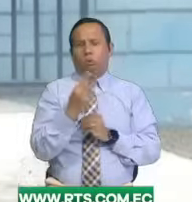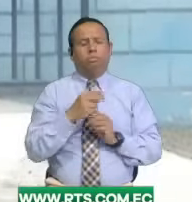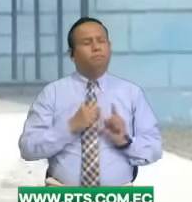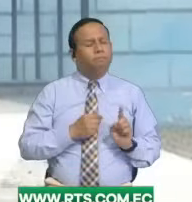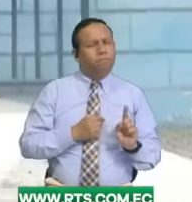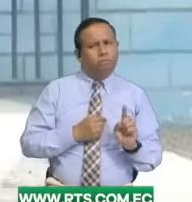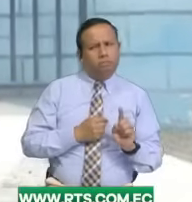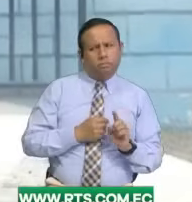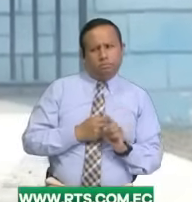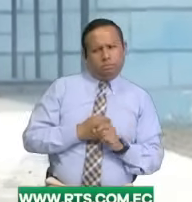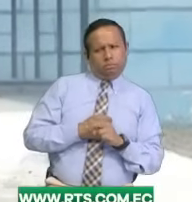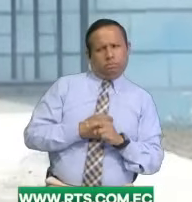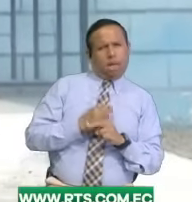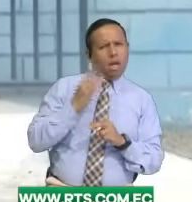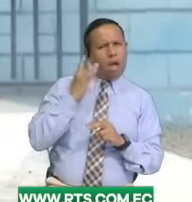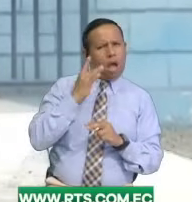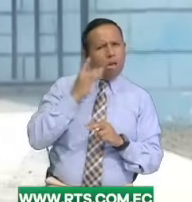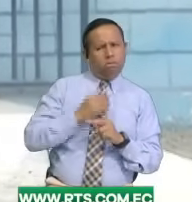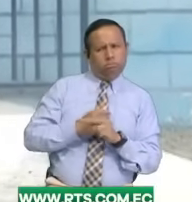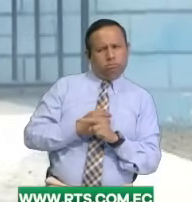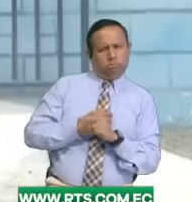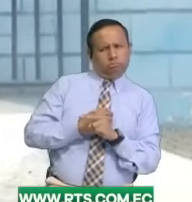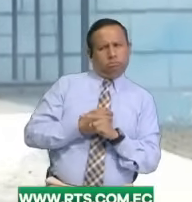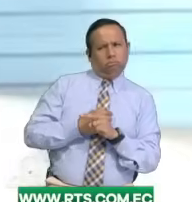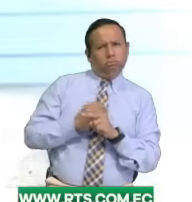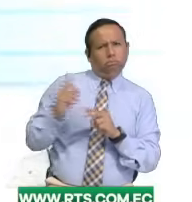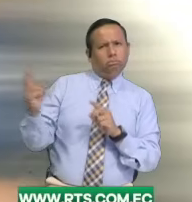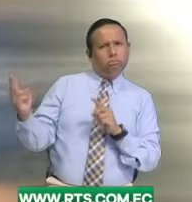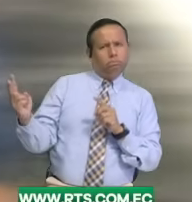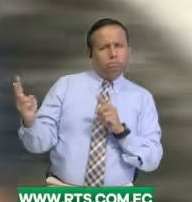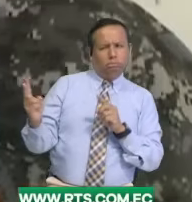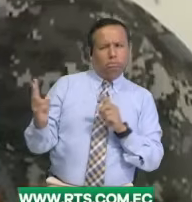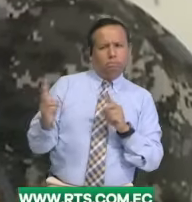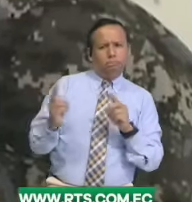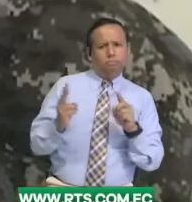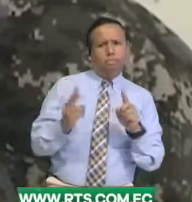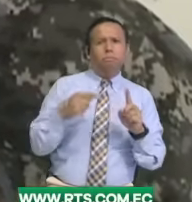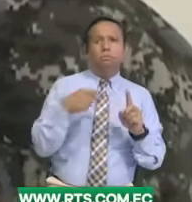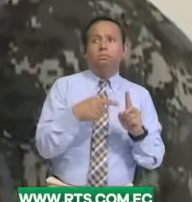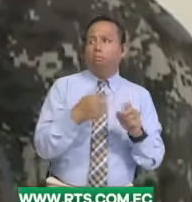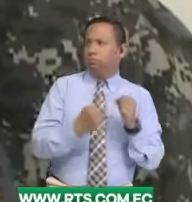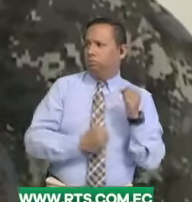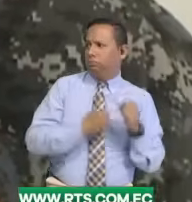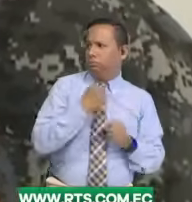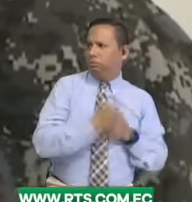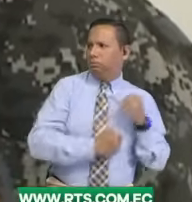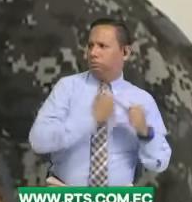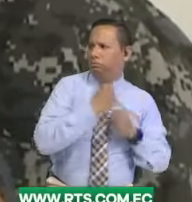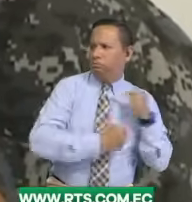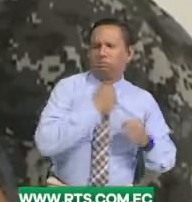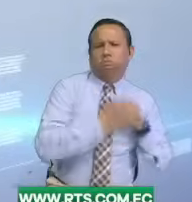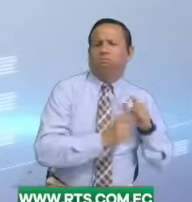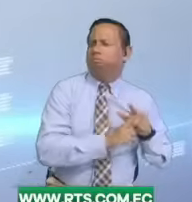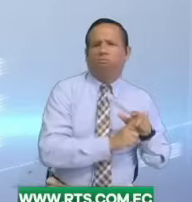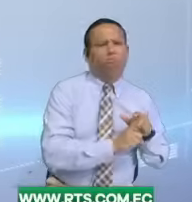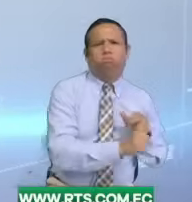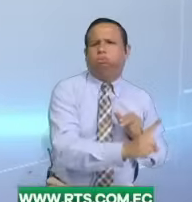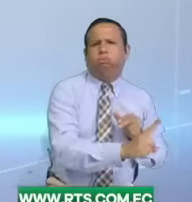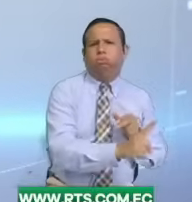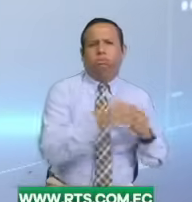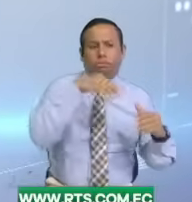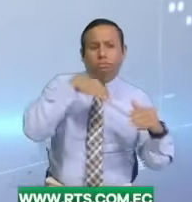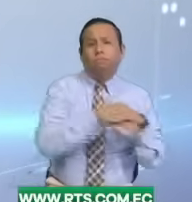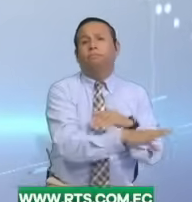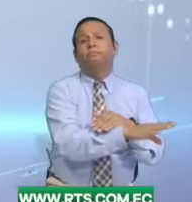en actitud sospechosa, acercándose hacia él. El ciudadano huía al verse que le seguían y se